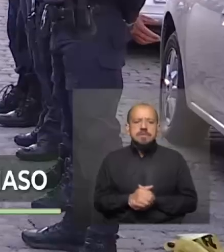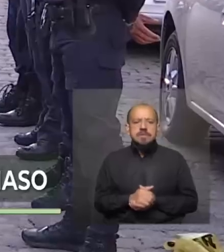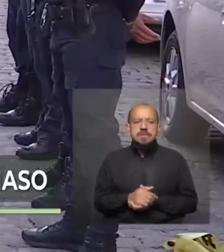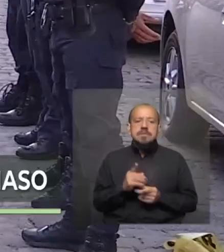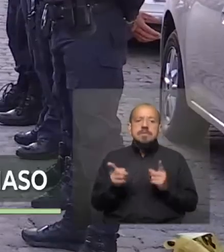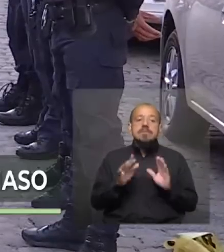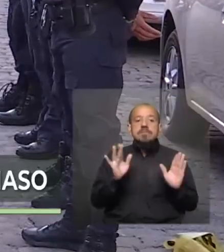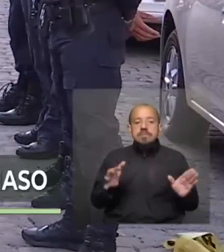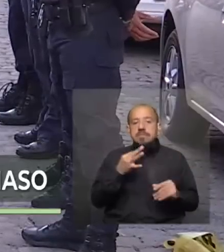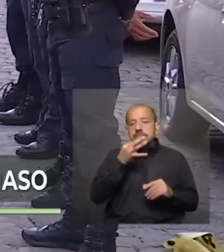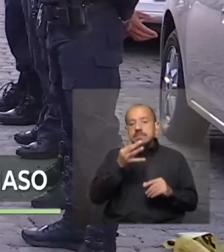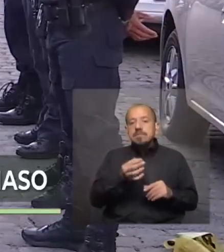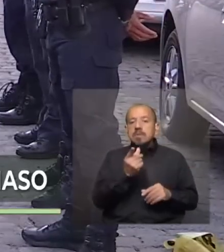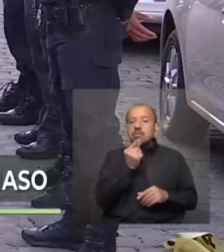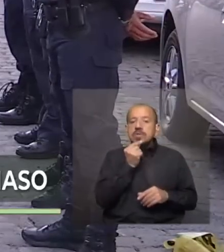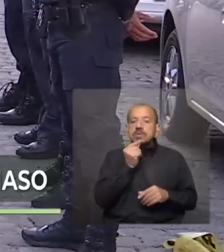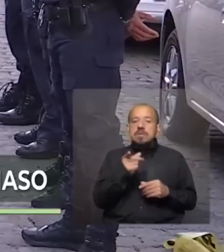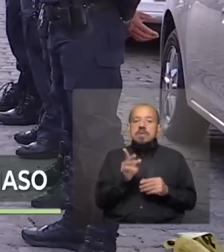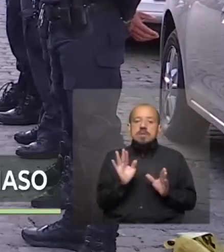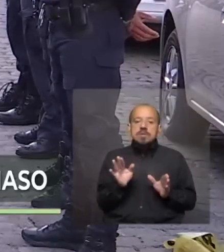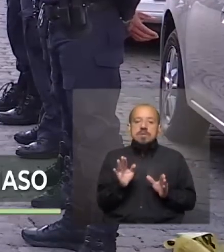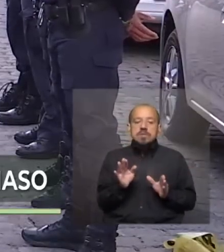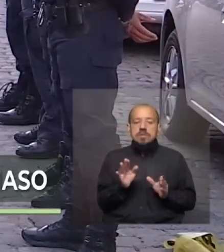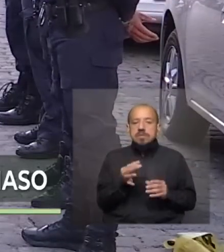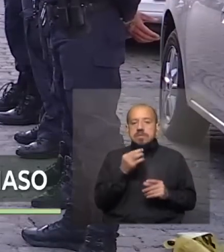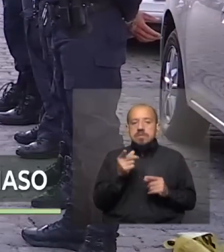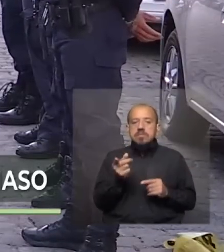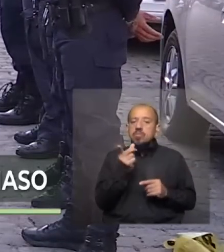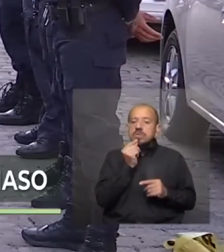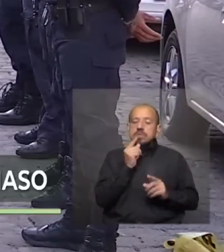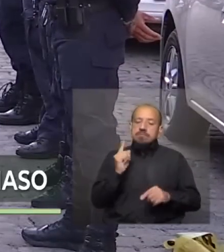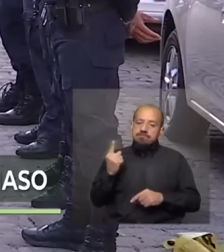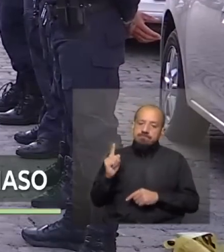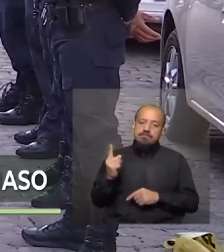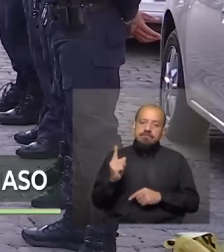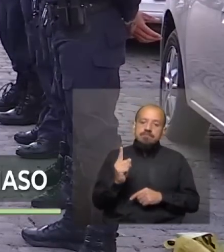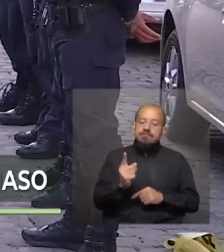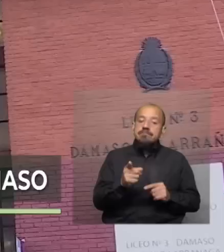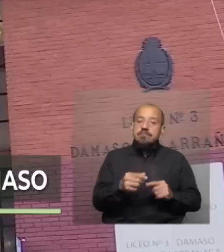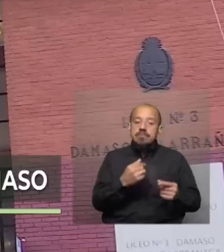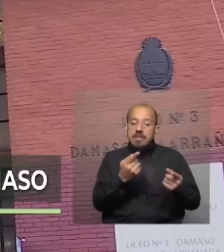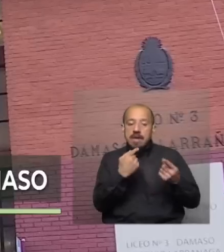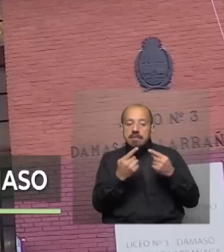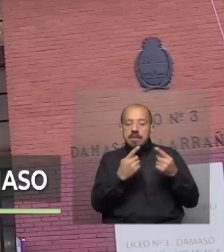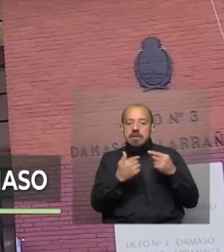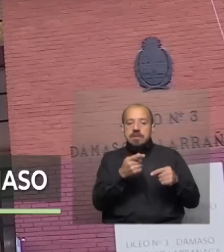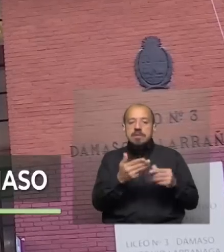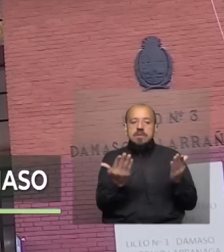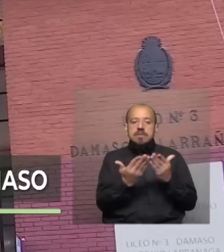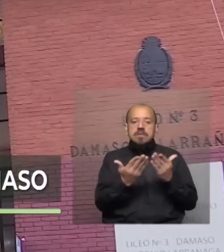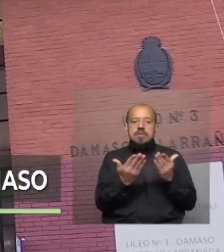de palabra fue un policía que que fue a dialogar entre comillas con los estudiantes que estaban